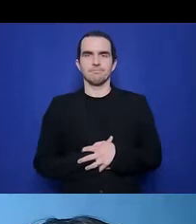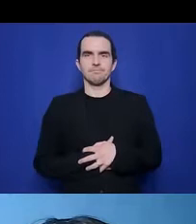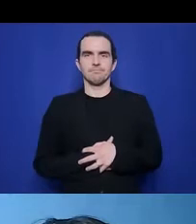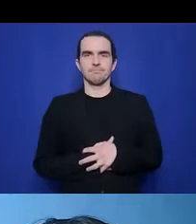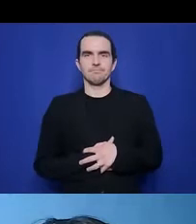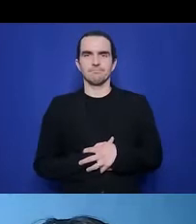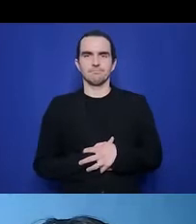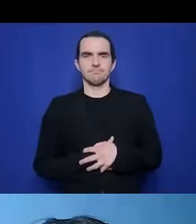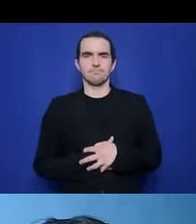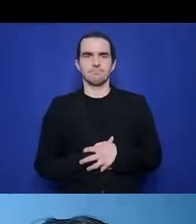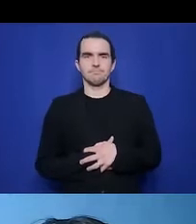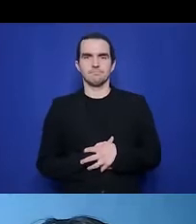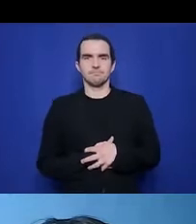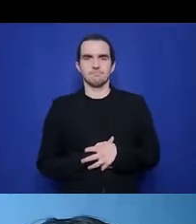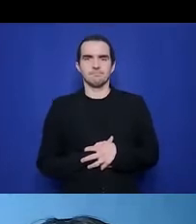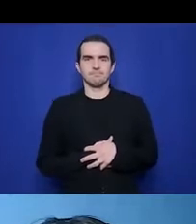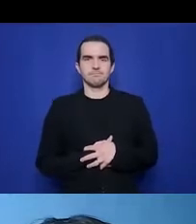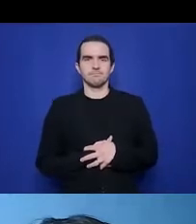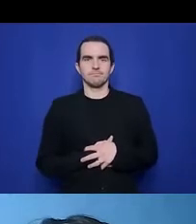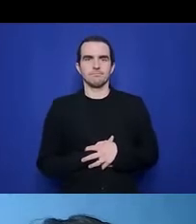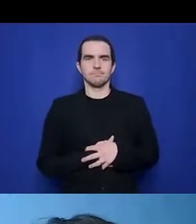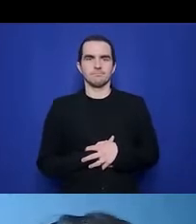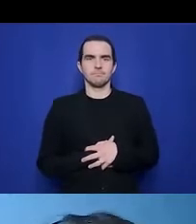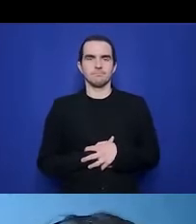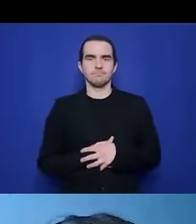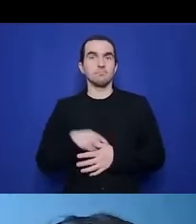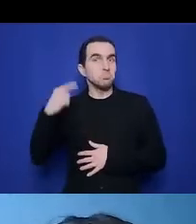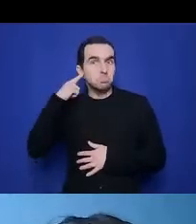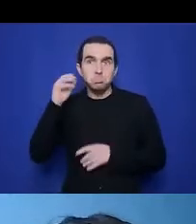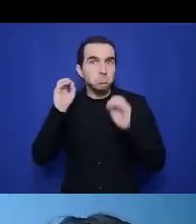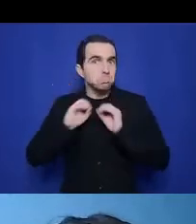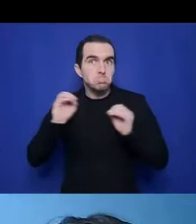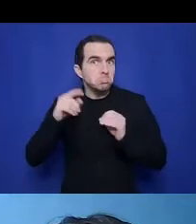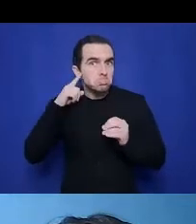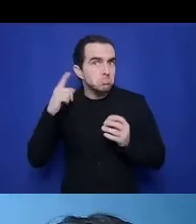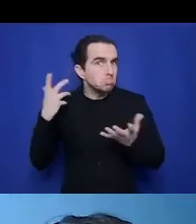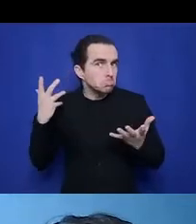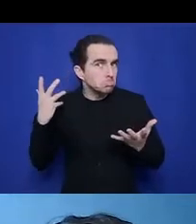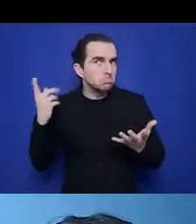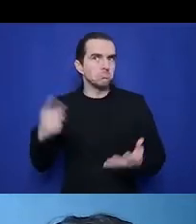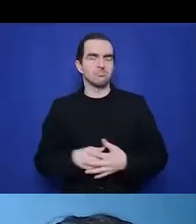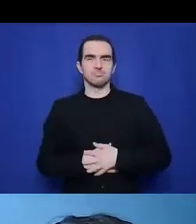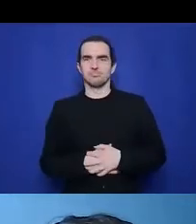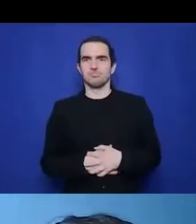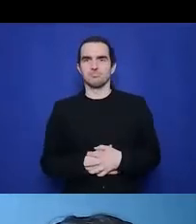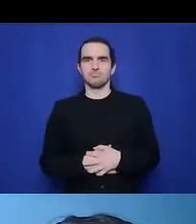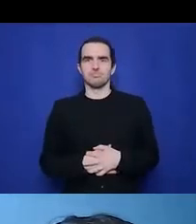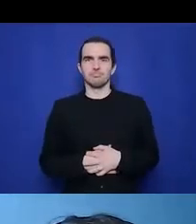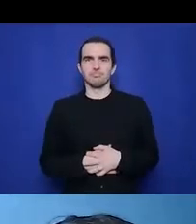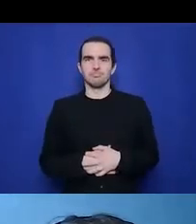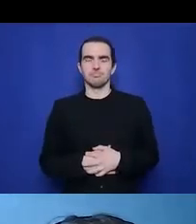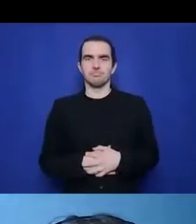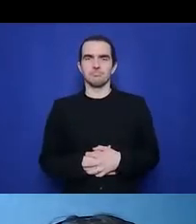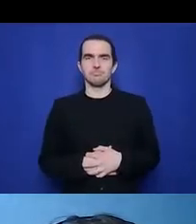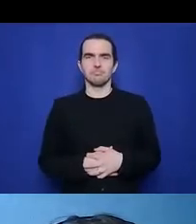Disfrutar los elementos de accesibilidad del corto animado Requesón, descargue All for Access. Abra la aplicación. Al empezar